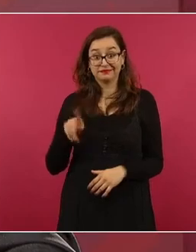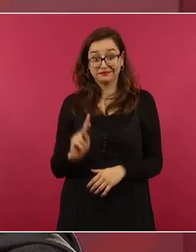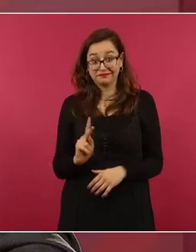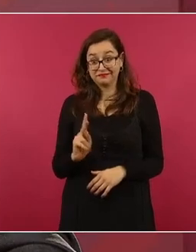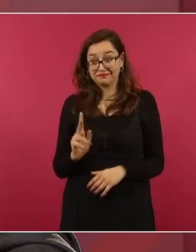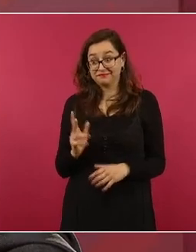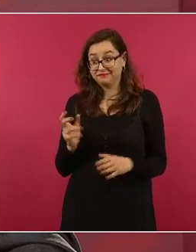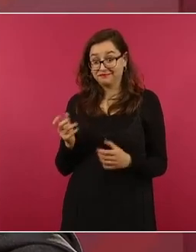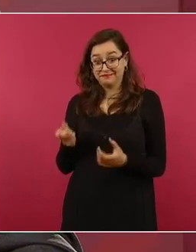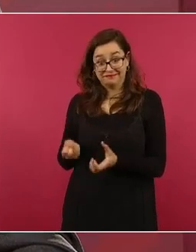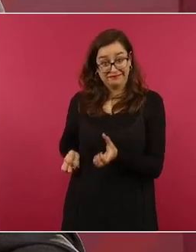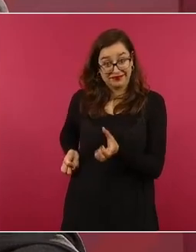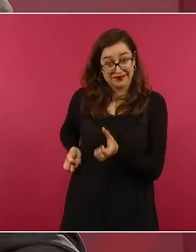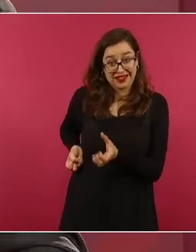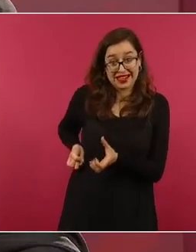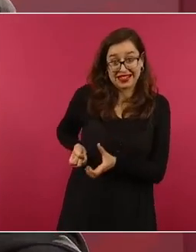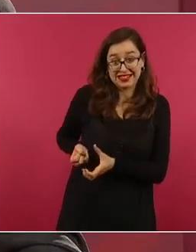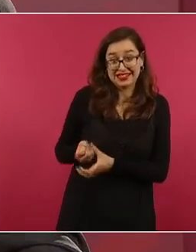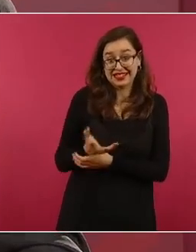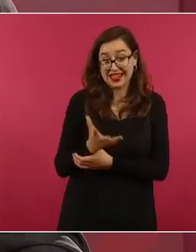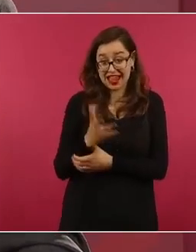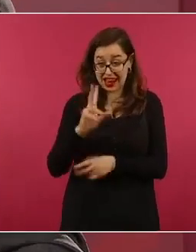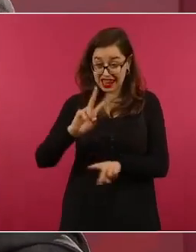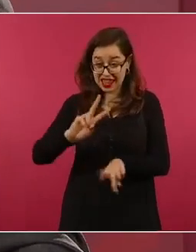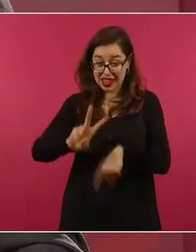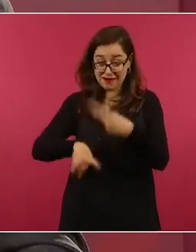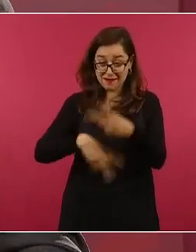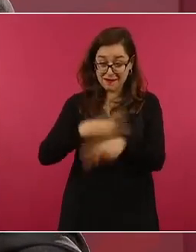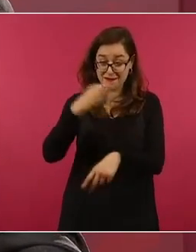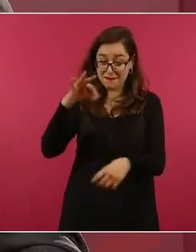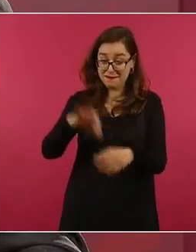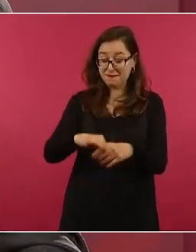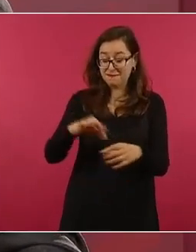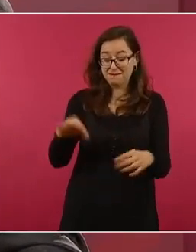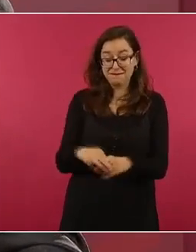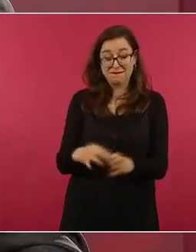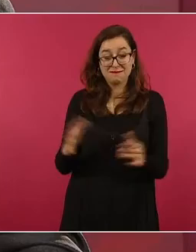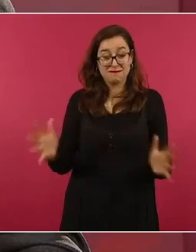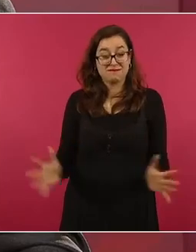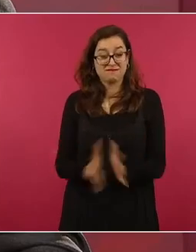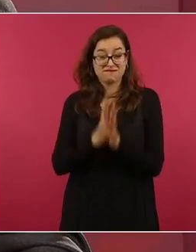Hidalgo, que en Quintana Roo, que en Oaxaca.